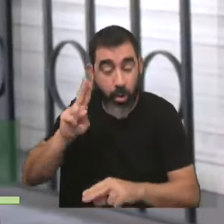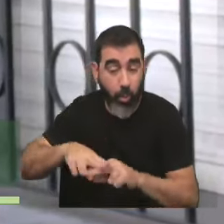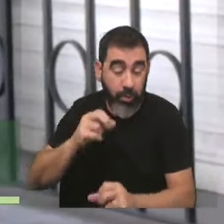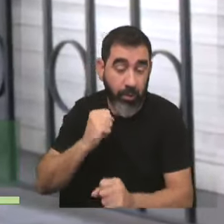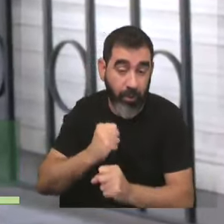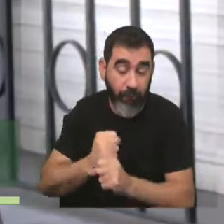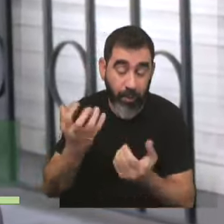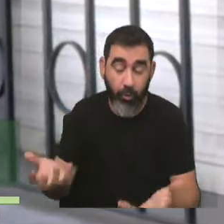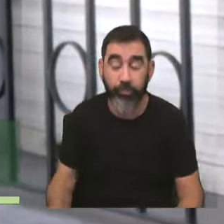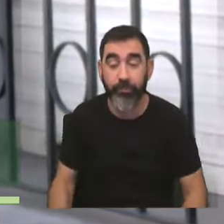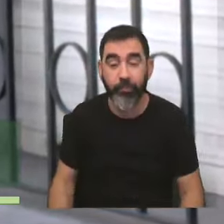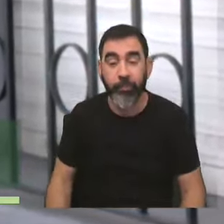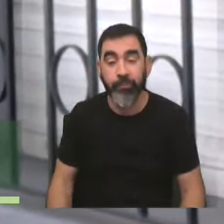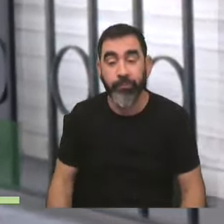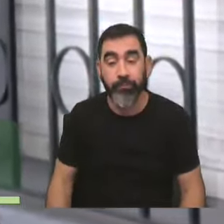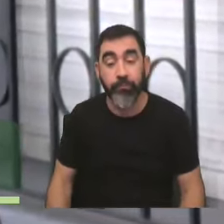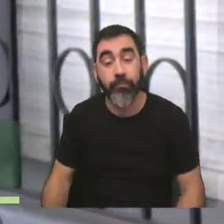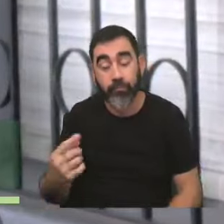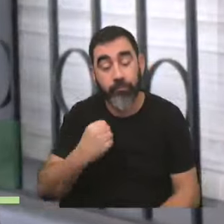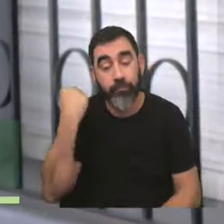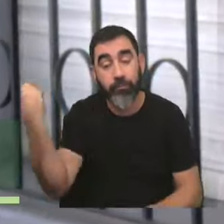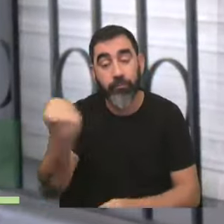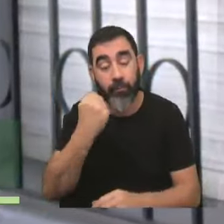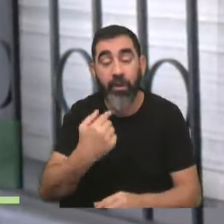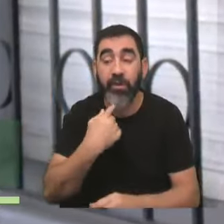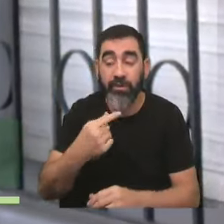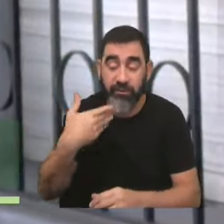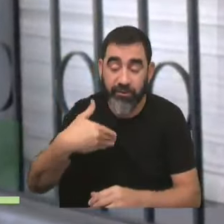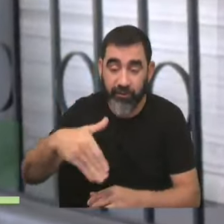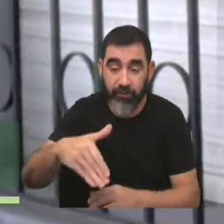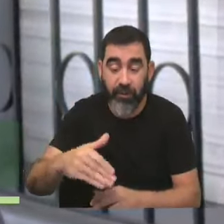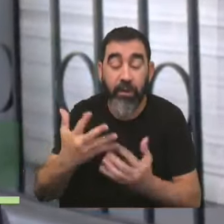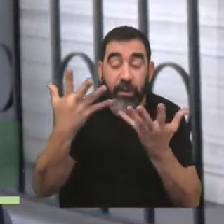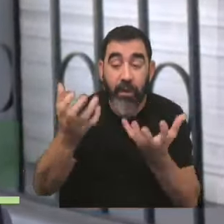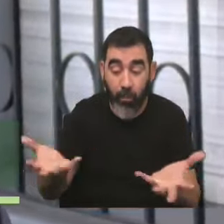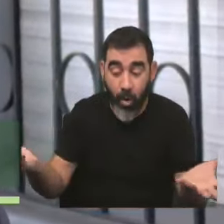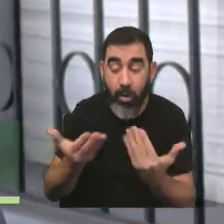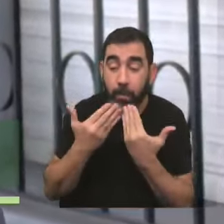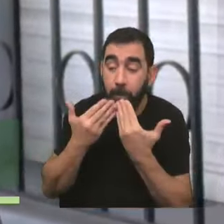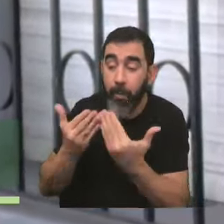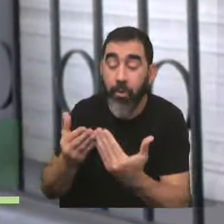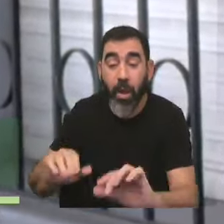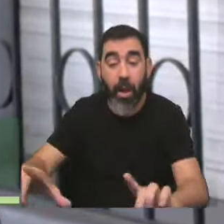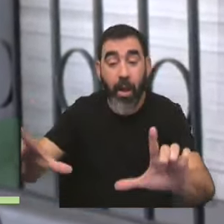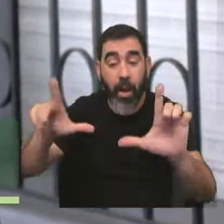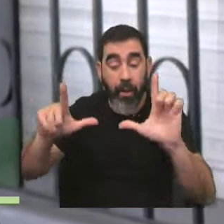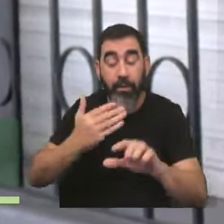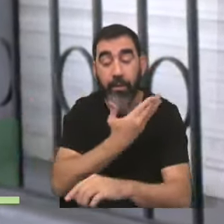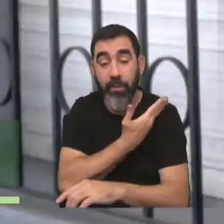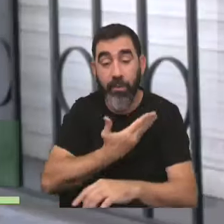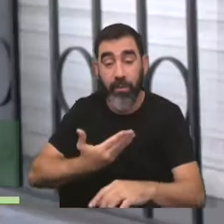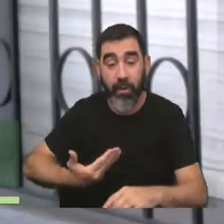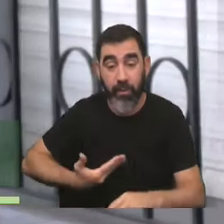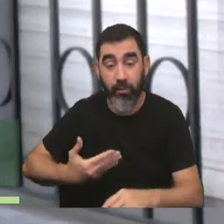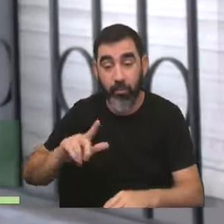laborales que son mortales por Yo creo que es una herramienta que podría ayudar y por eso queremos ahora consultar a los candidatos que se promueven